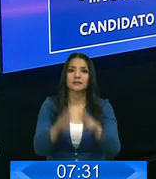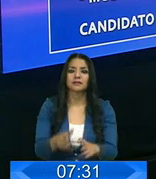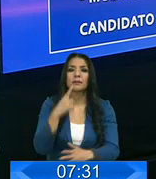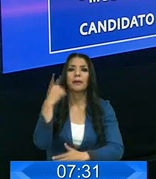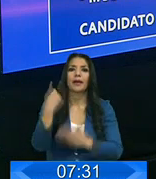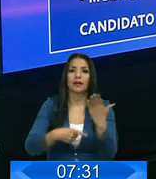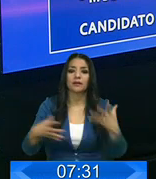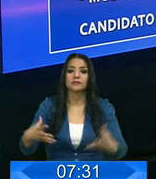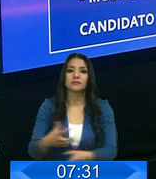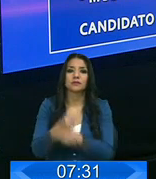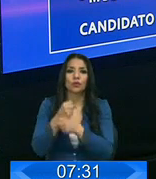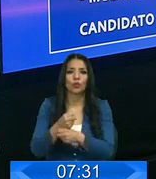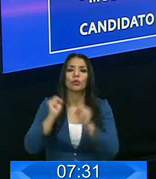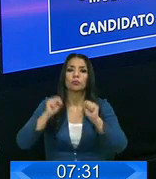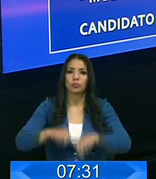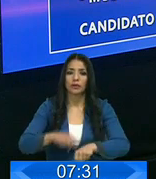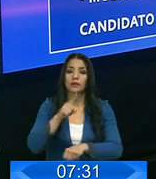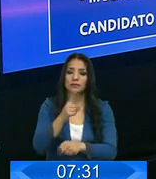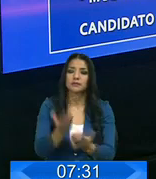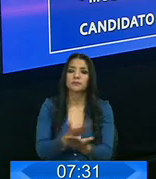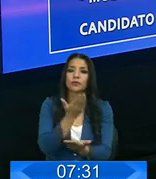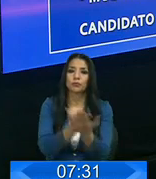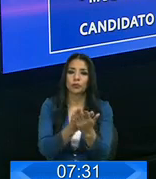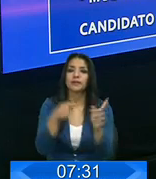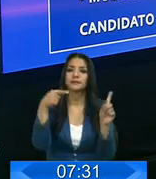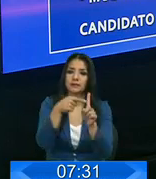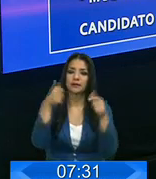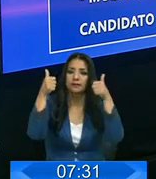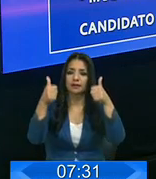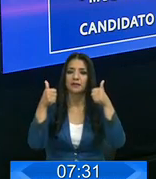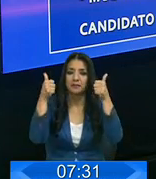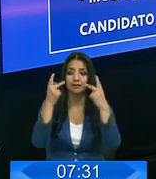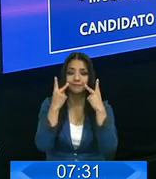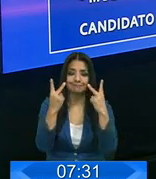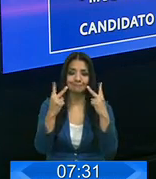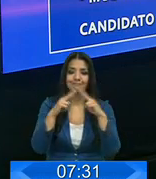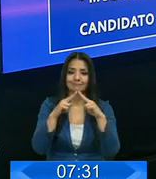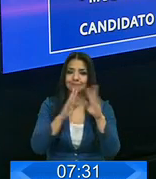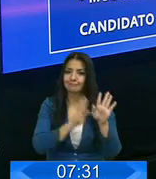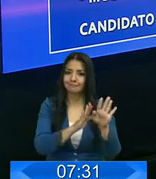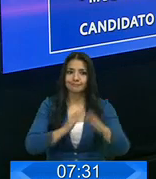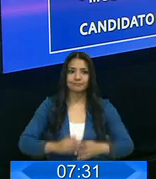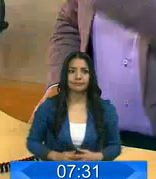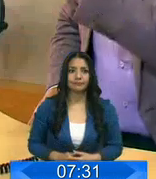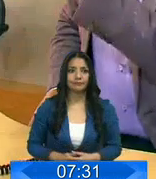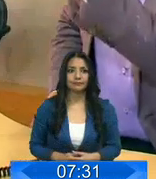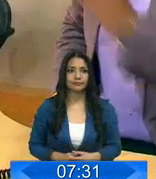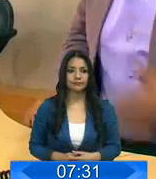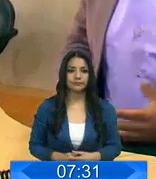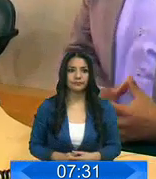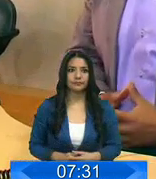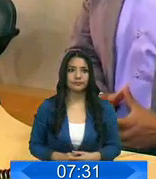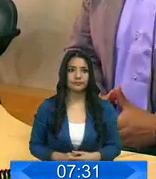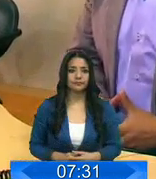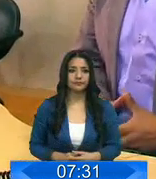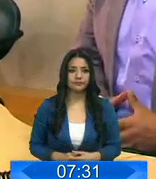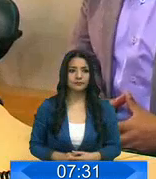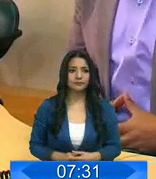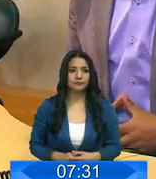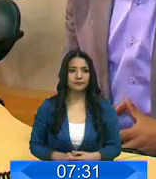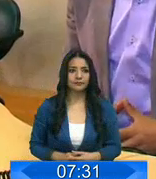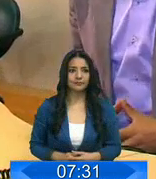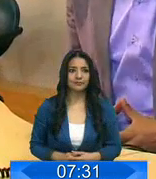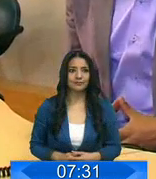la inseguridad. Esta es una de las propuestas de campaña. Veamos un poco más. Y aquí estamos con mis